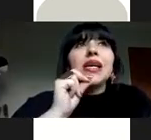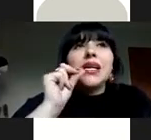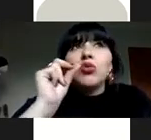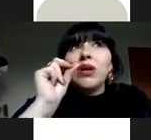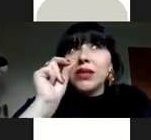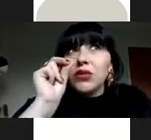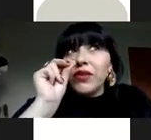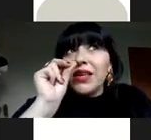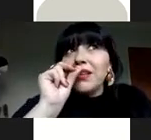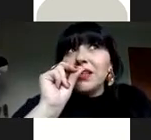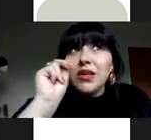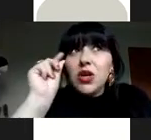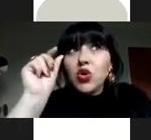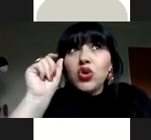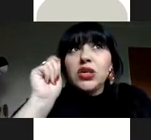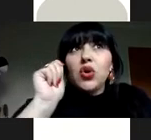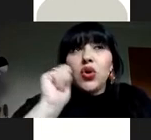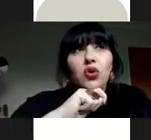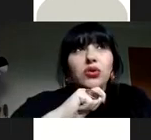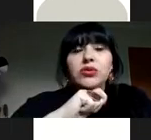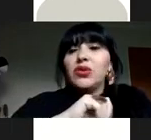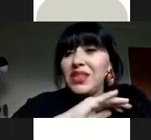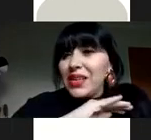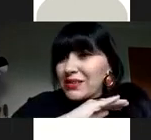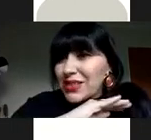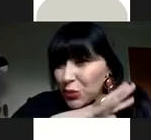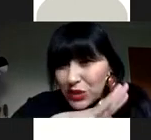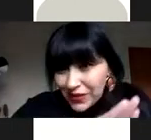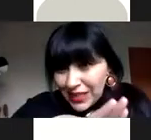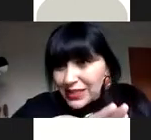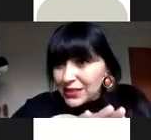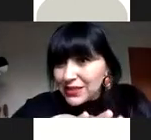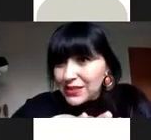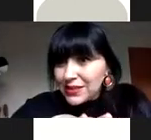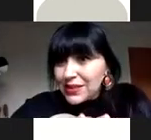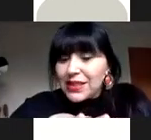que el estudiante no vaya a venir con ojitos rojos. Hoy día, cero posibilidad.